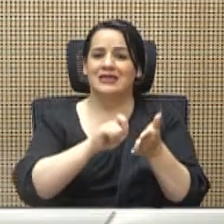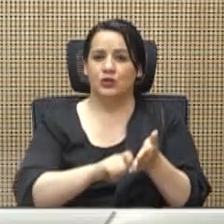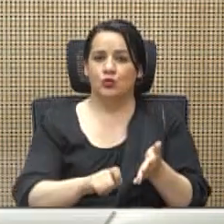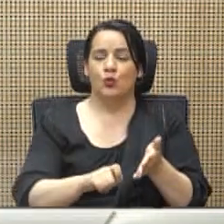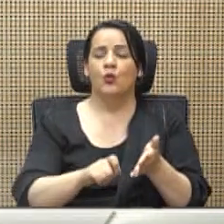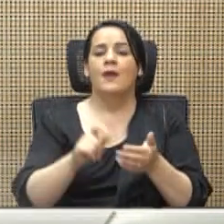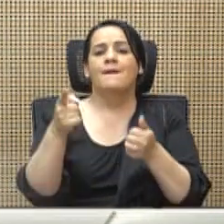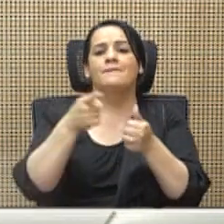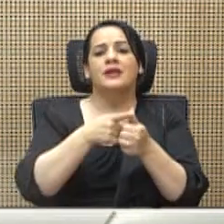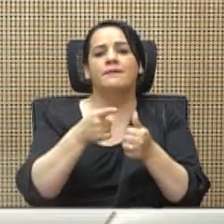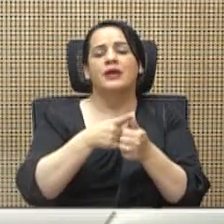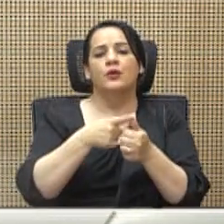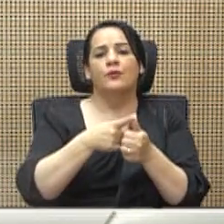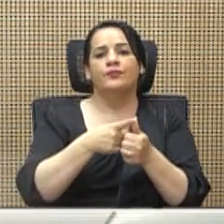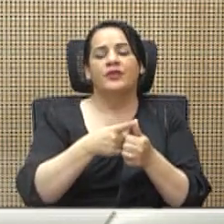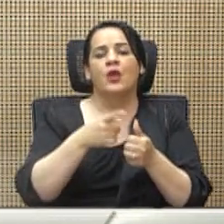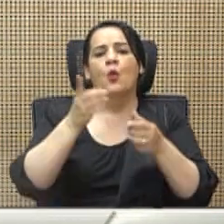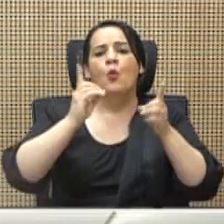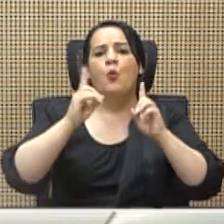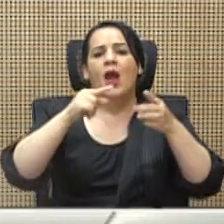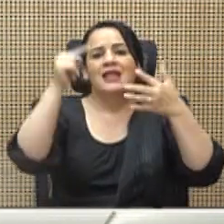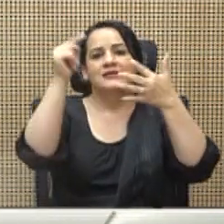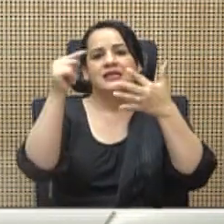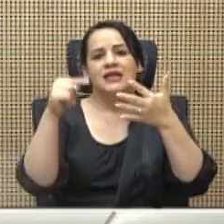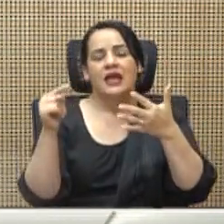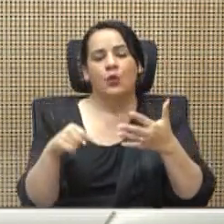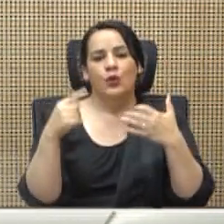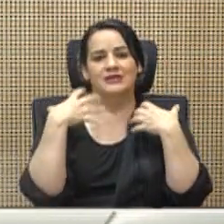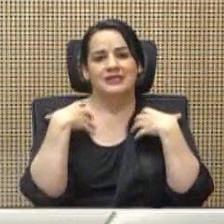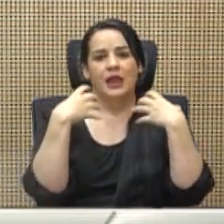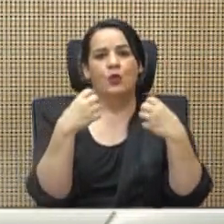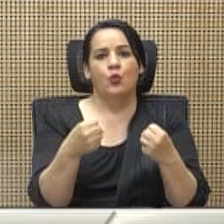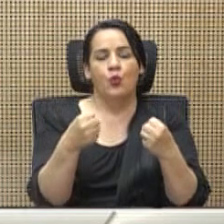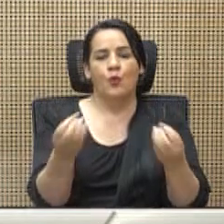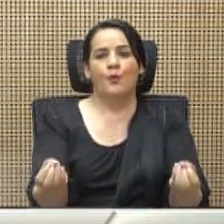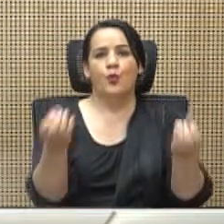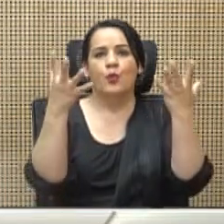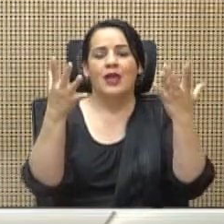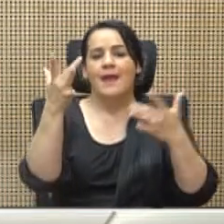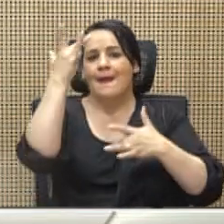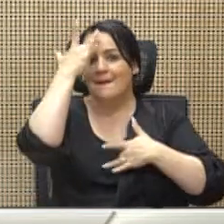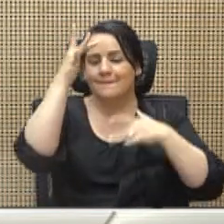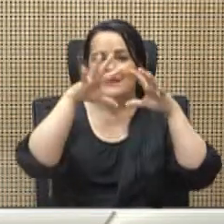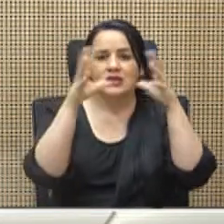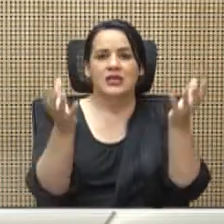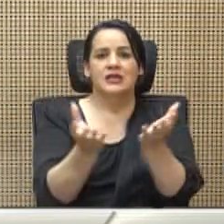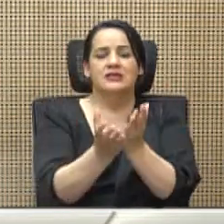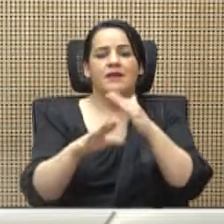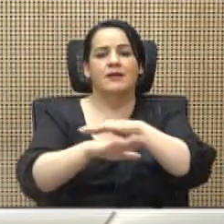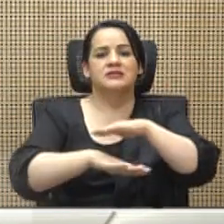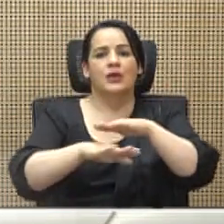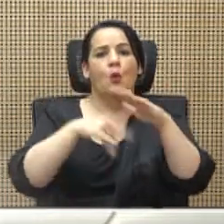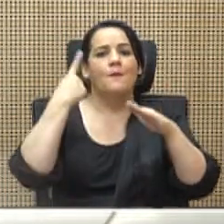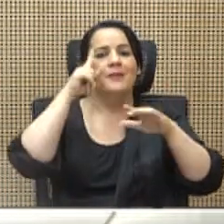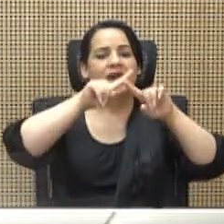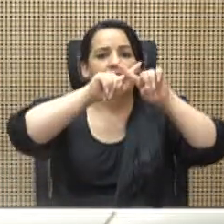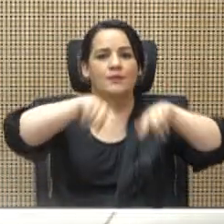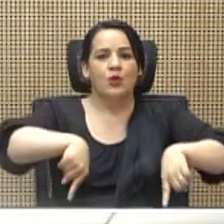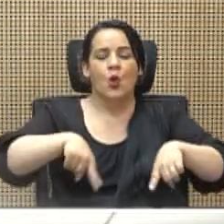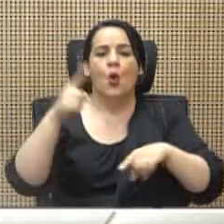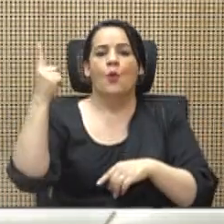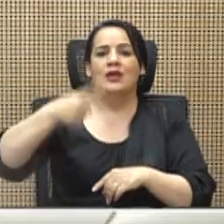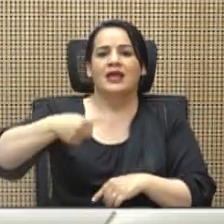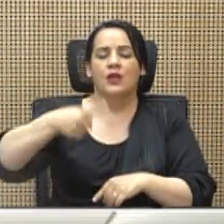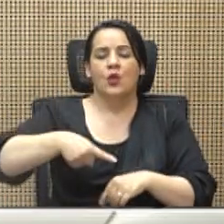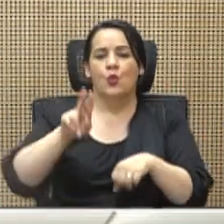primera instancia en cuáles indicadores de salud pública o epidemiológicos se basaron para eliminar la obligatoriedad